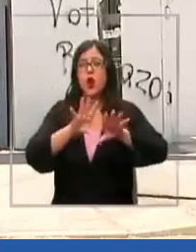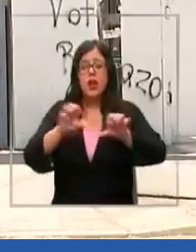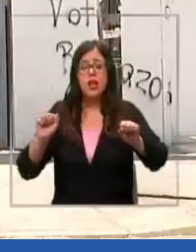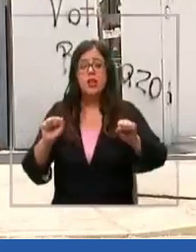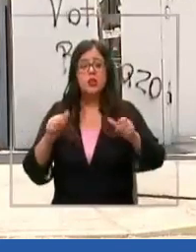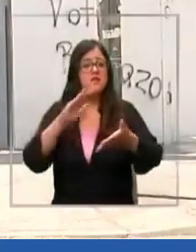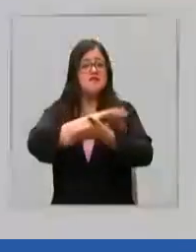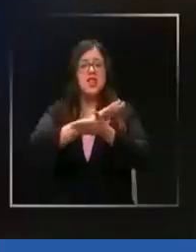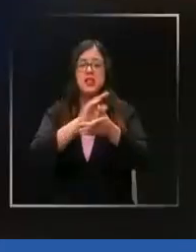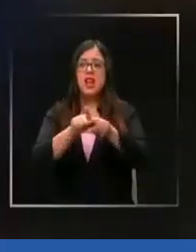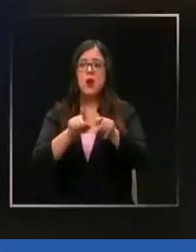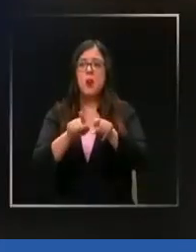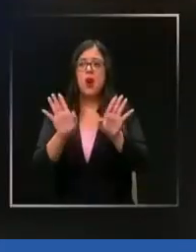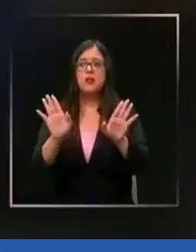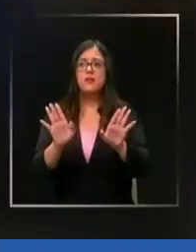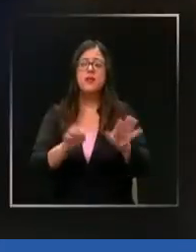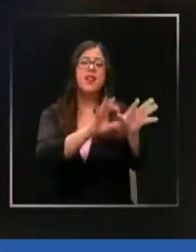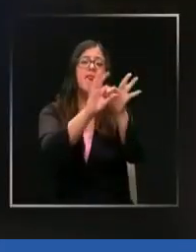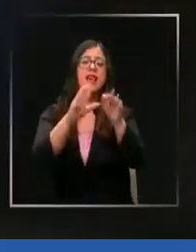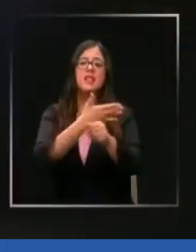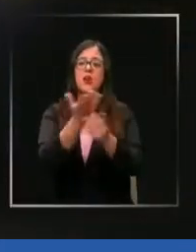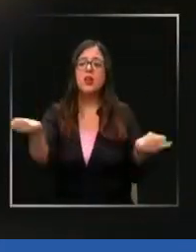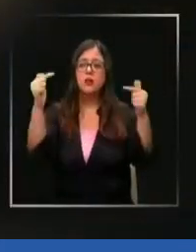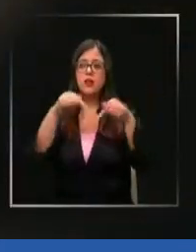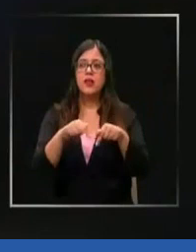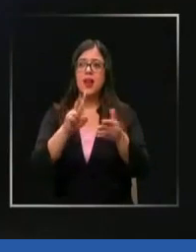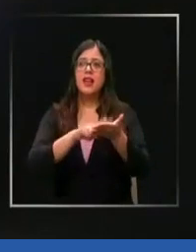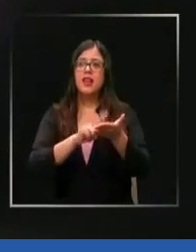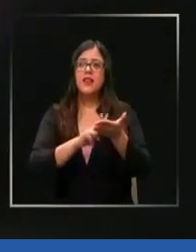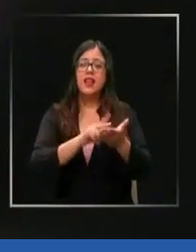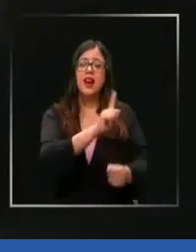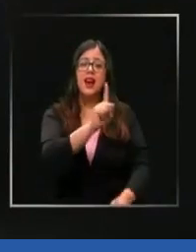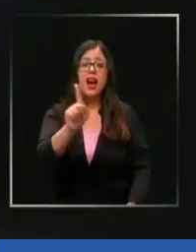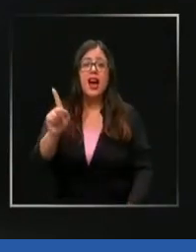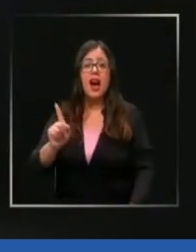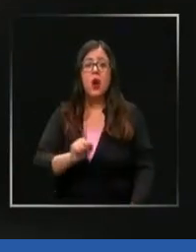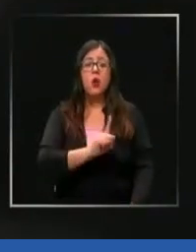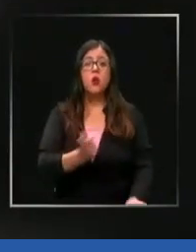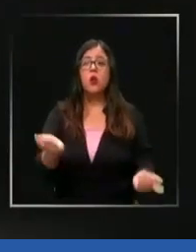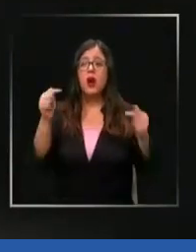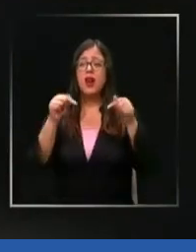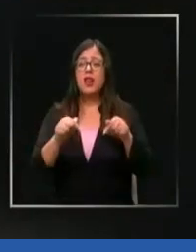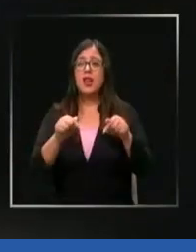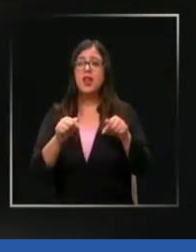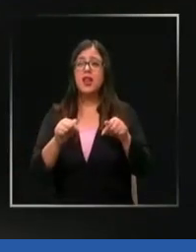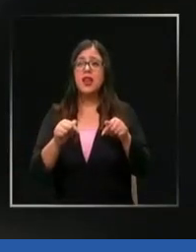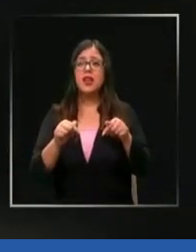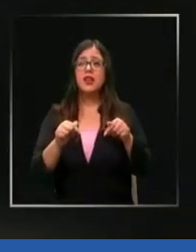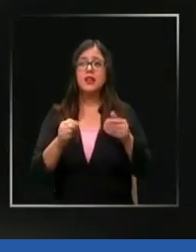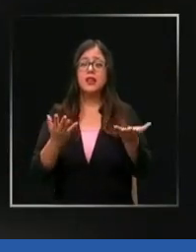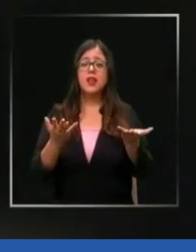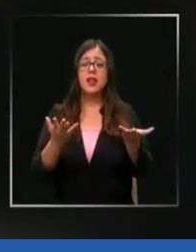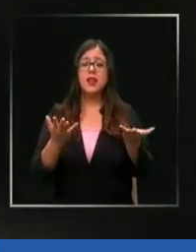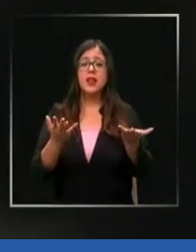hicieron su fiesta igual. Así que, nada, gracias por venir. De verdad, son cada uno de ustedes que está aquí porque tienen